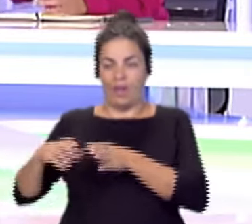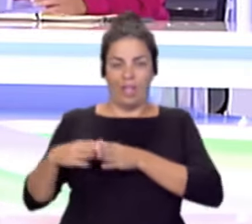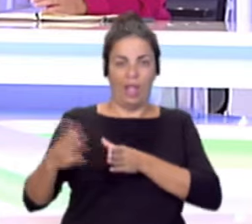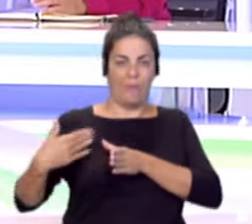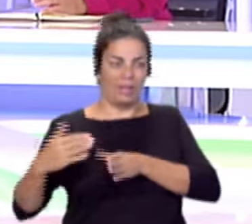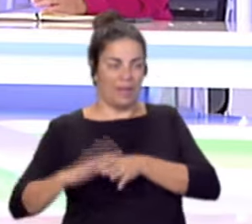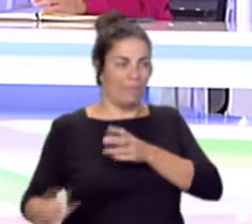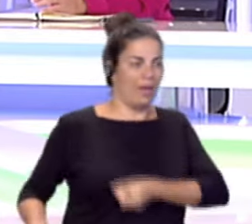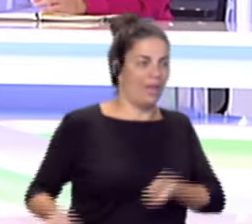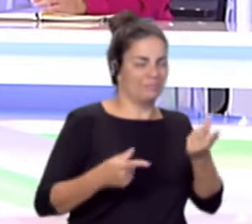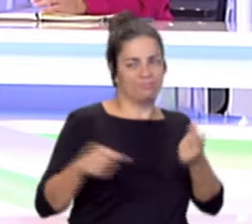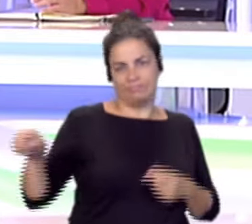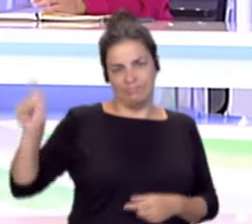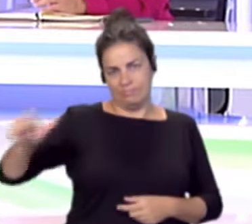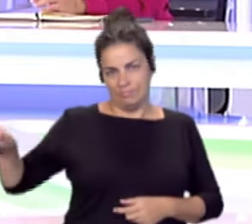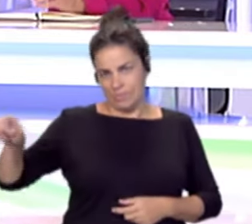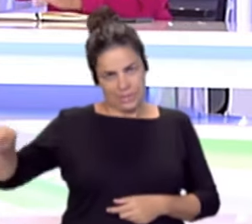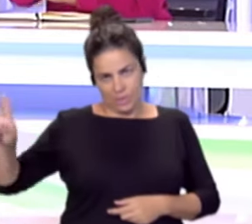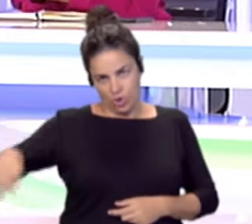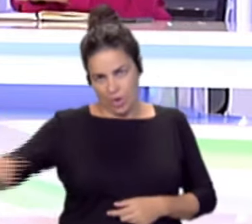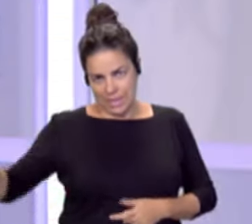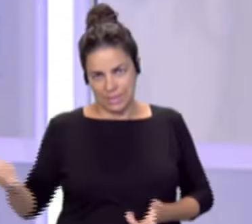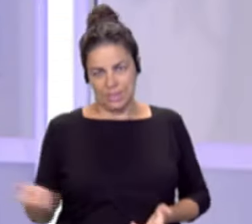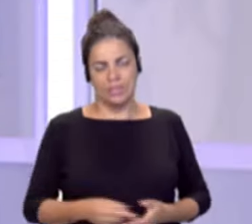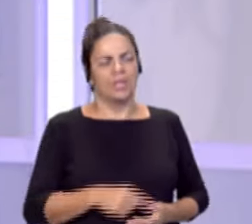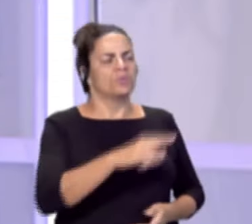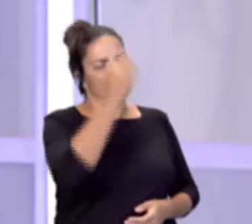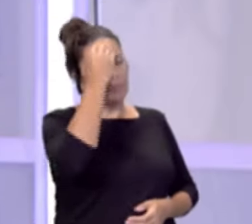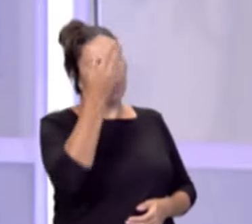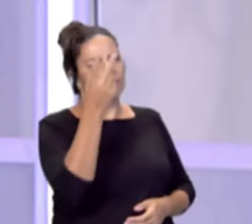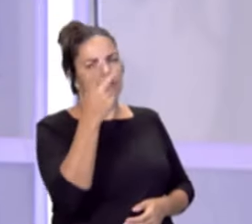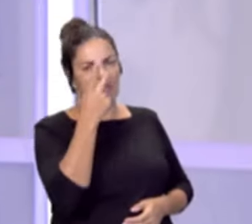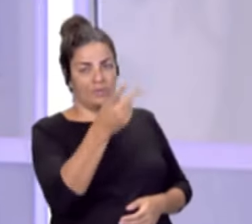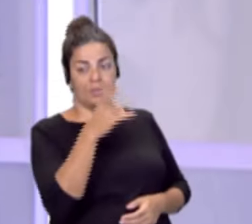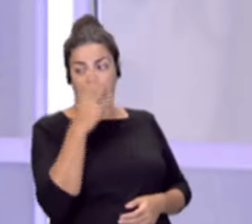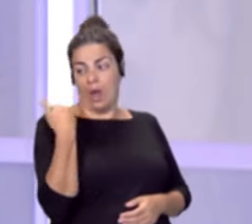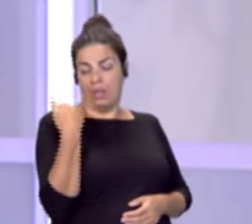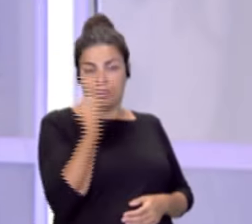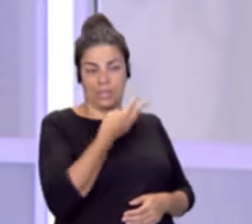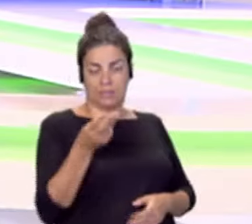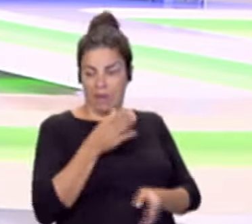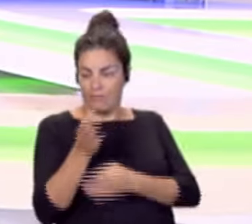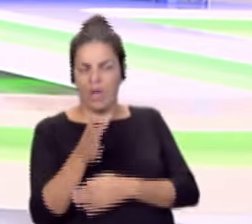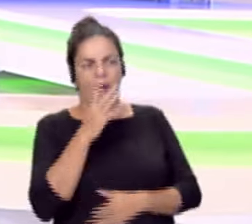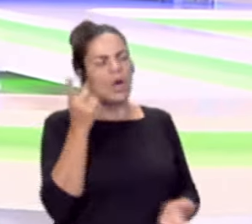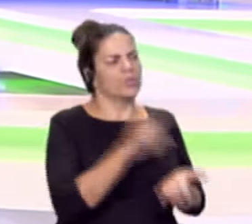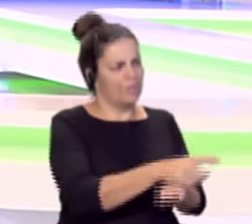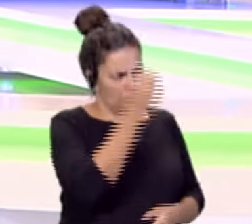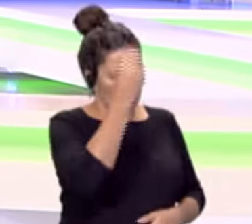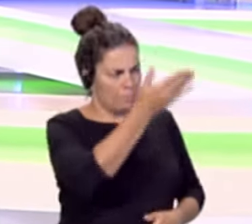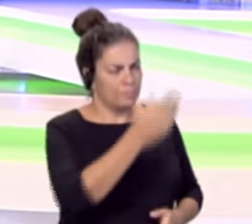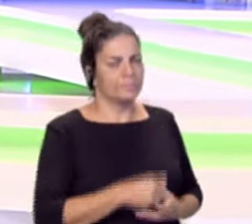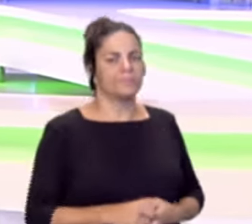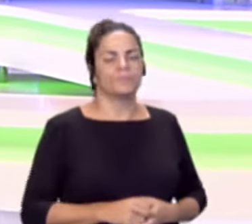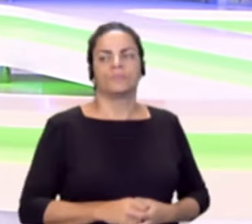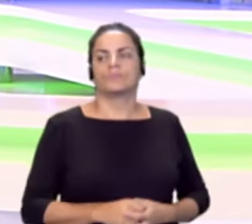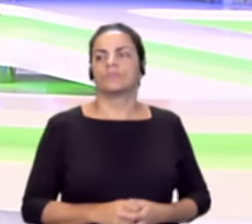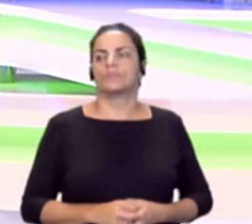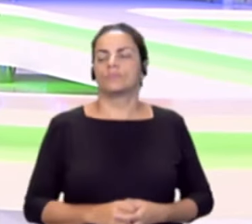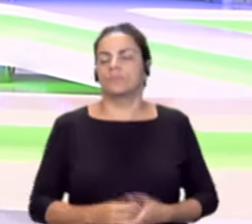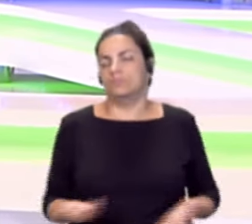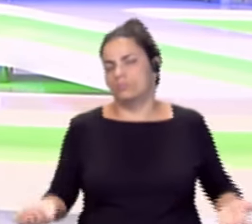Samuel, ¿qué lectura haces de la visita, de esta visita en menos de 3 semanas de Fernando Clavijo de nuevo que está en Marruecos? Yo supongo que está concentrada desde un punto de vista del tema